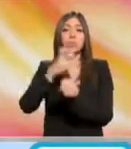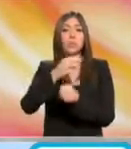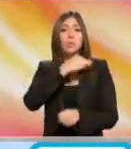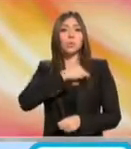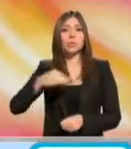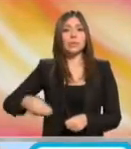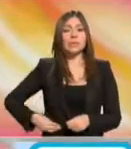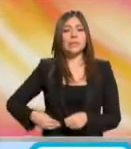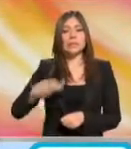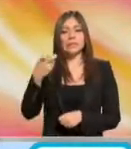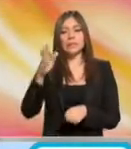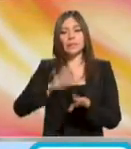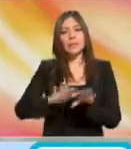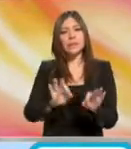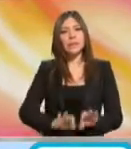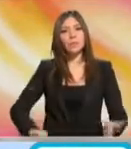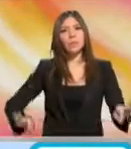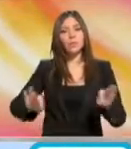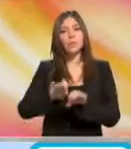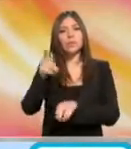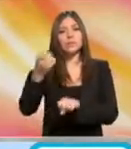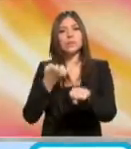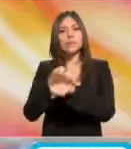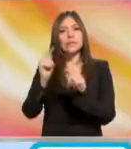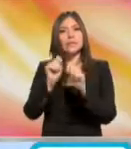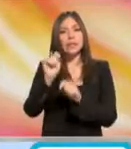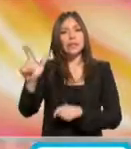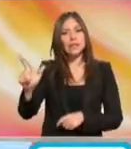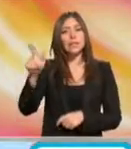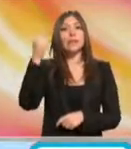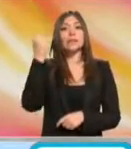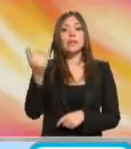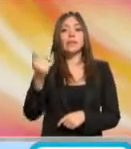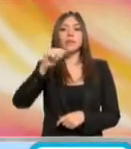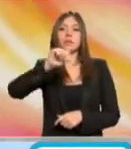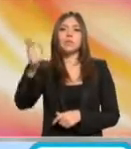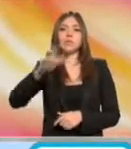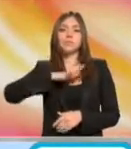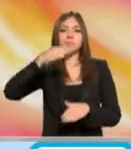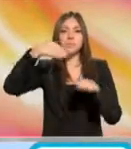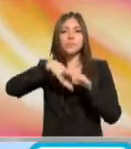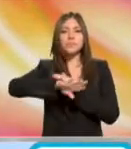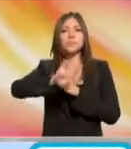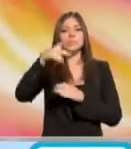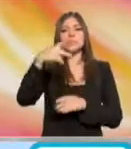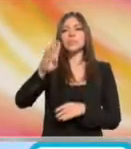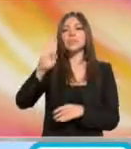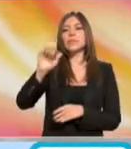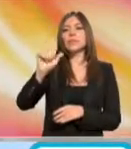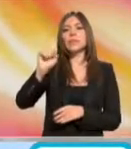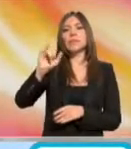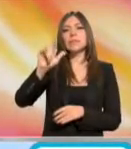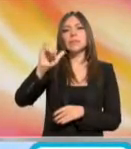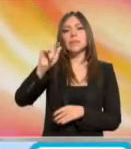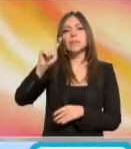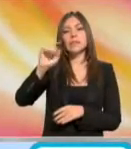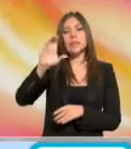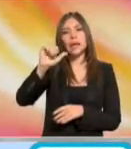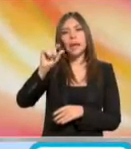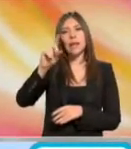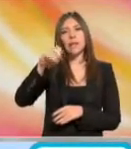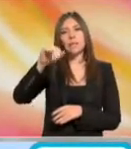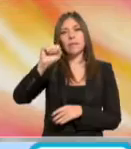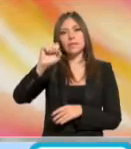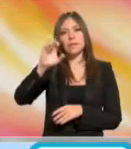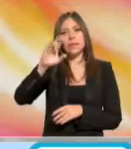más importante del estado. Hay algunas cosas que ver, Basílica de la Misericordia, por ejemplo, Sí. y fíjate que donó las torres